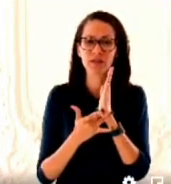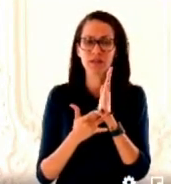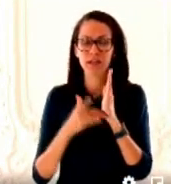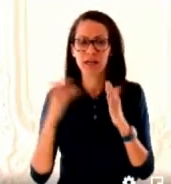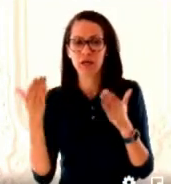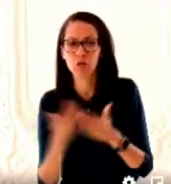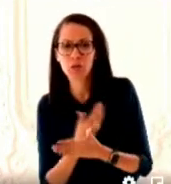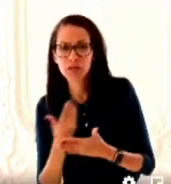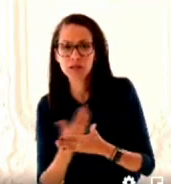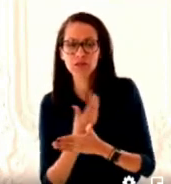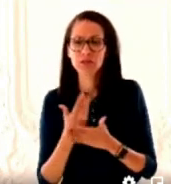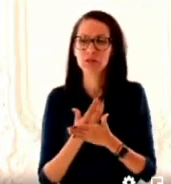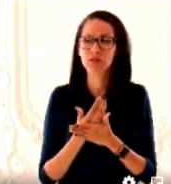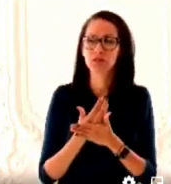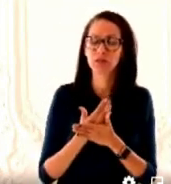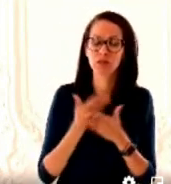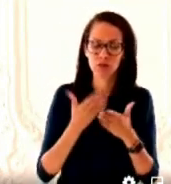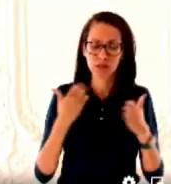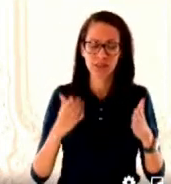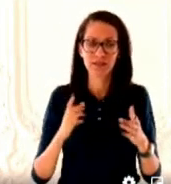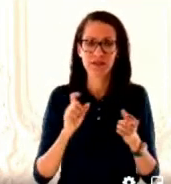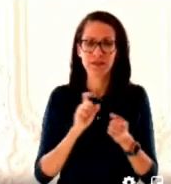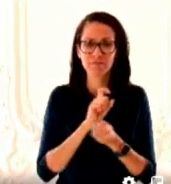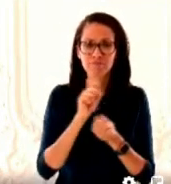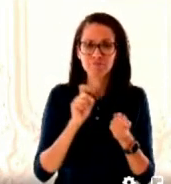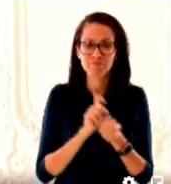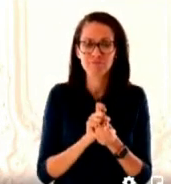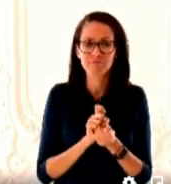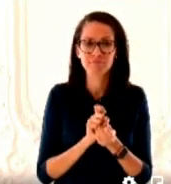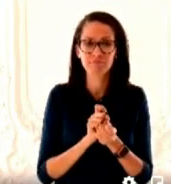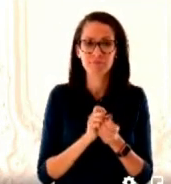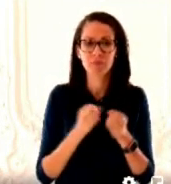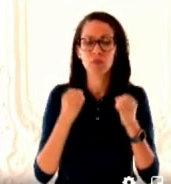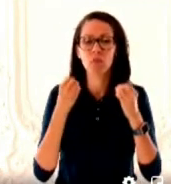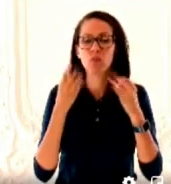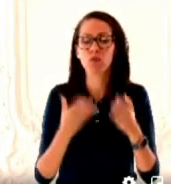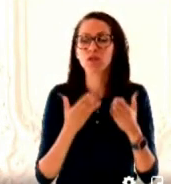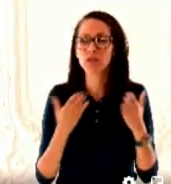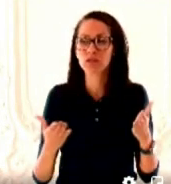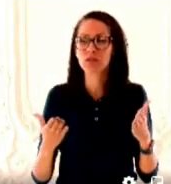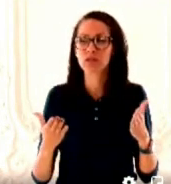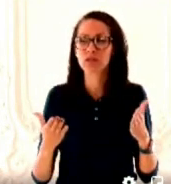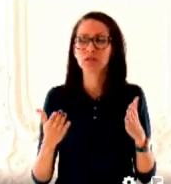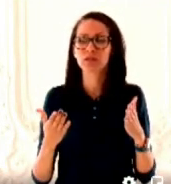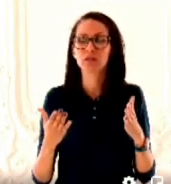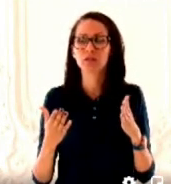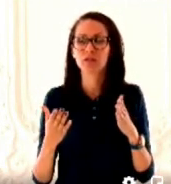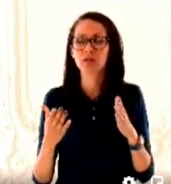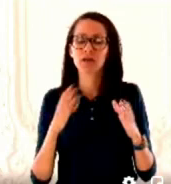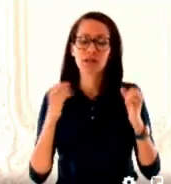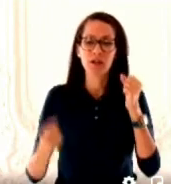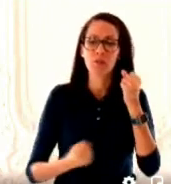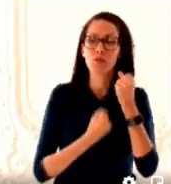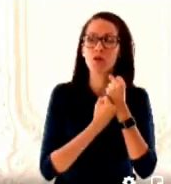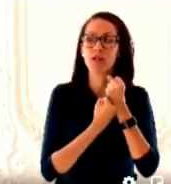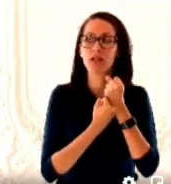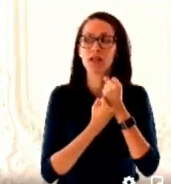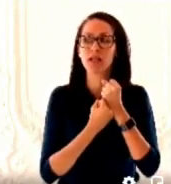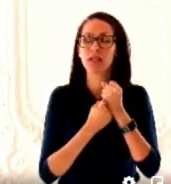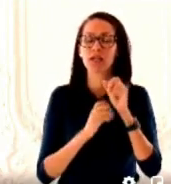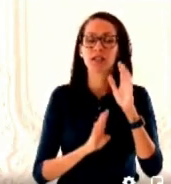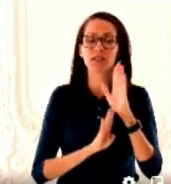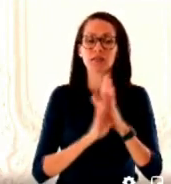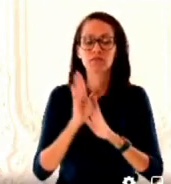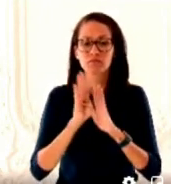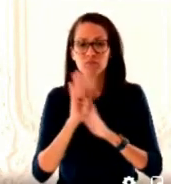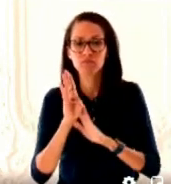innovación, exportación en sectores claves y múltiples reformas para promover la competitividad y apoyar el crecimiento de nuestro